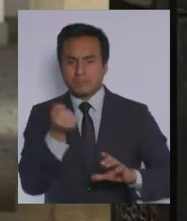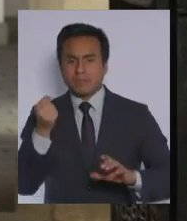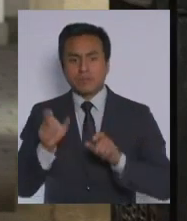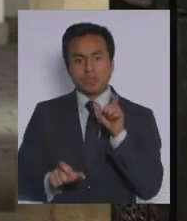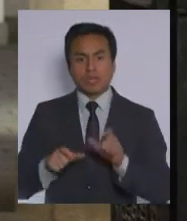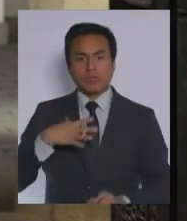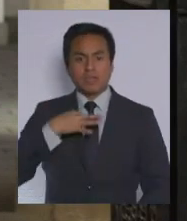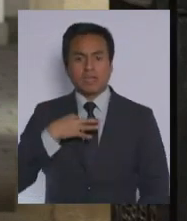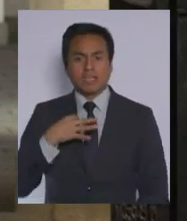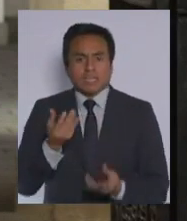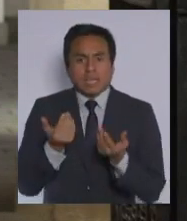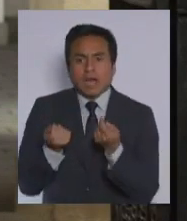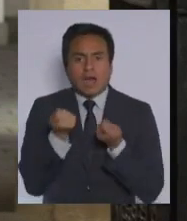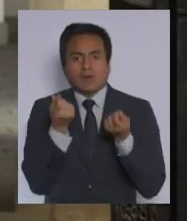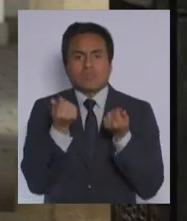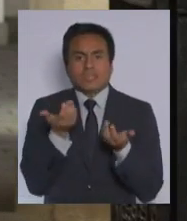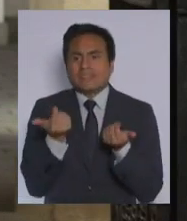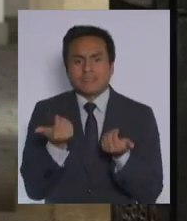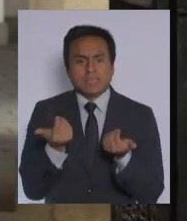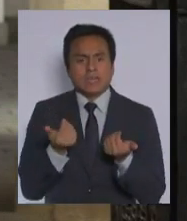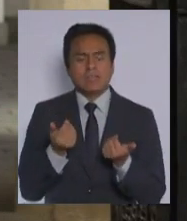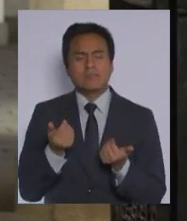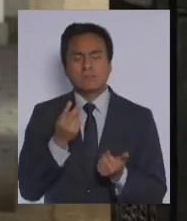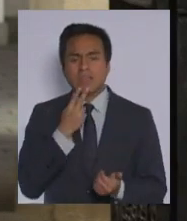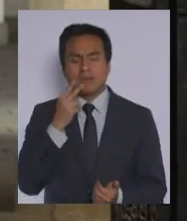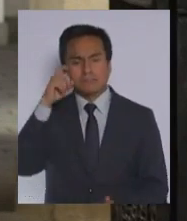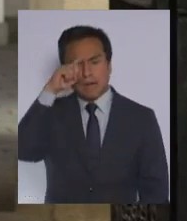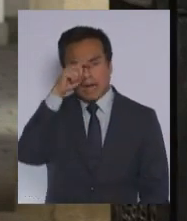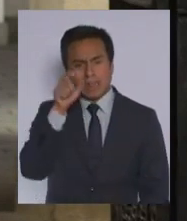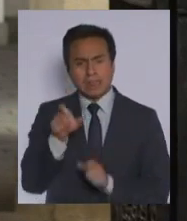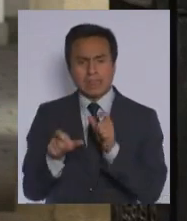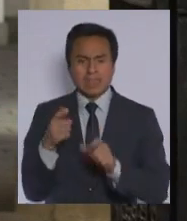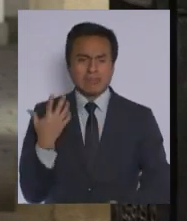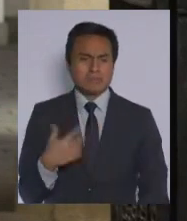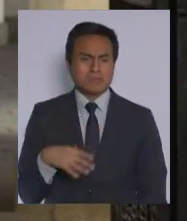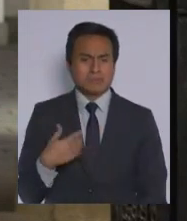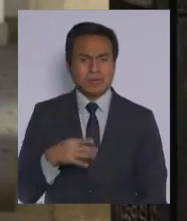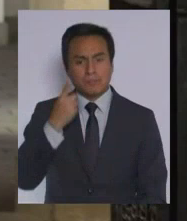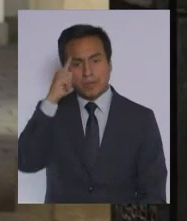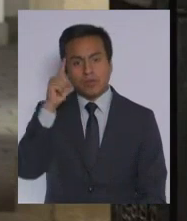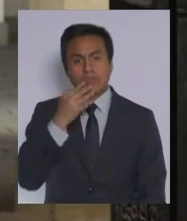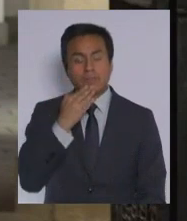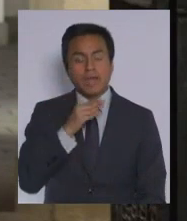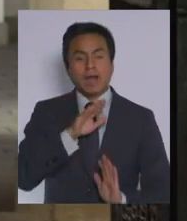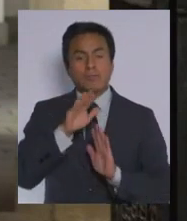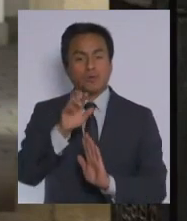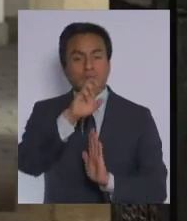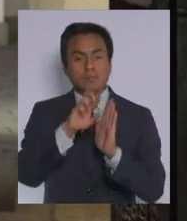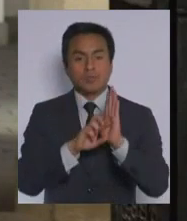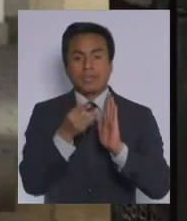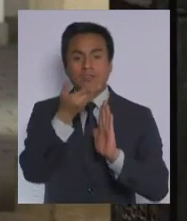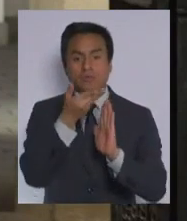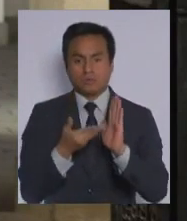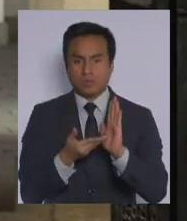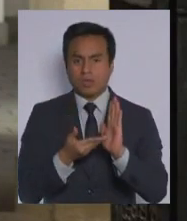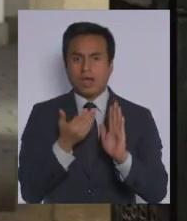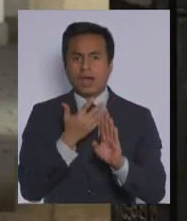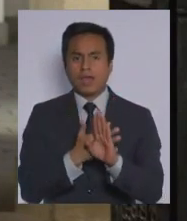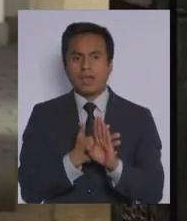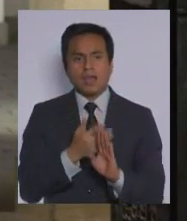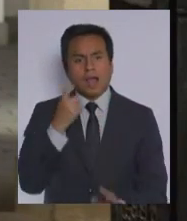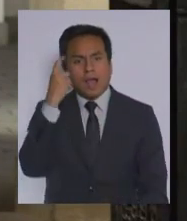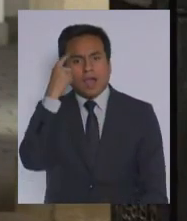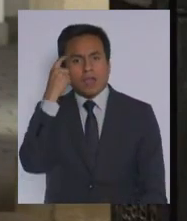angustia de recursos frescos que duda acabe lo está pasando mal pero también detrás de este apoyo a este proyecto hay un anhelo